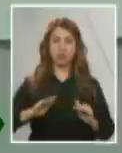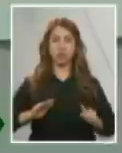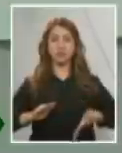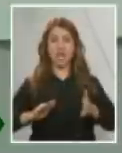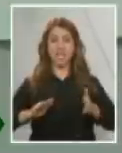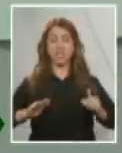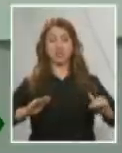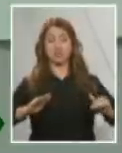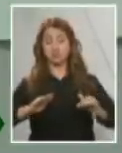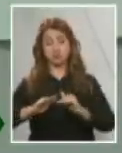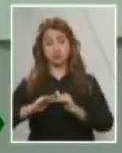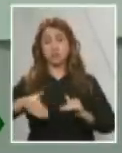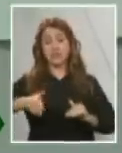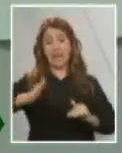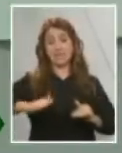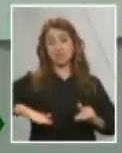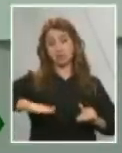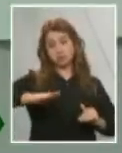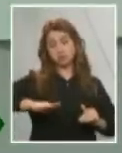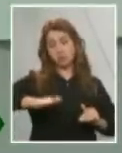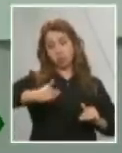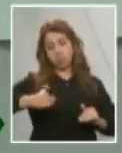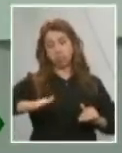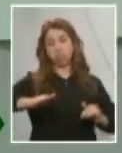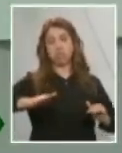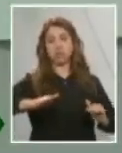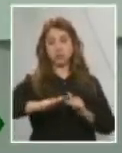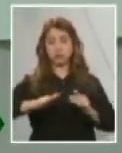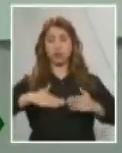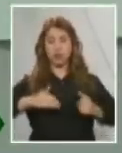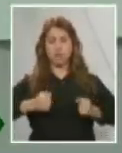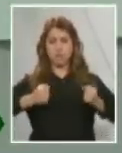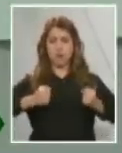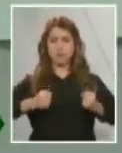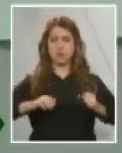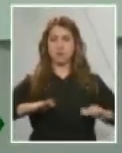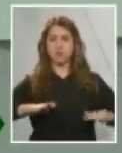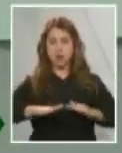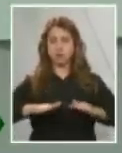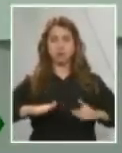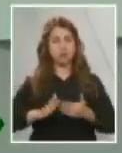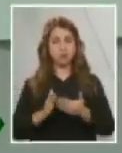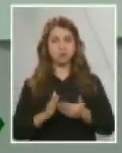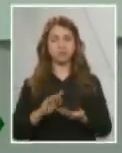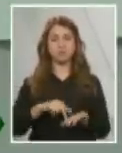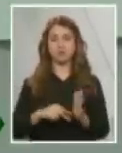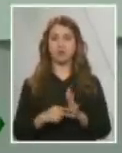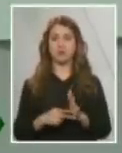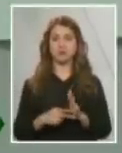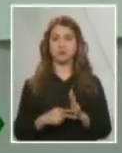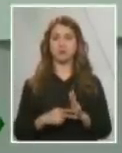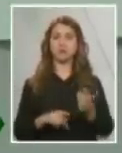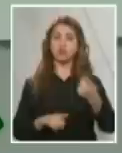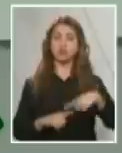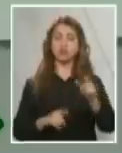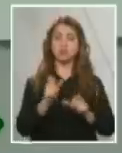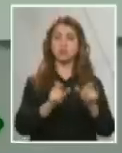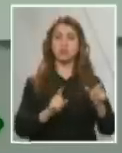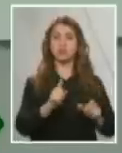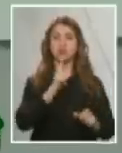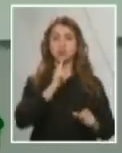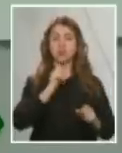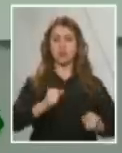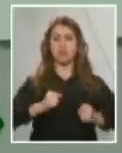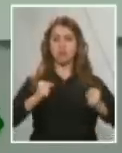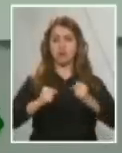menos, no solamente, a mí me dificulta siendo que yo tengo fuerza en mis brazos. ¿Qué más es para otra persona que no tiene